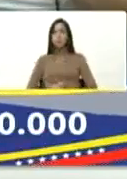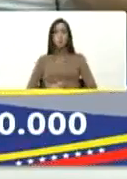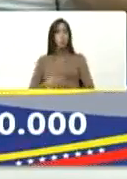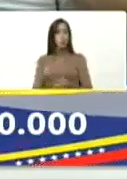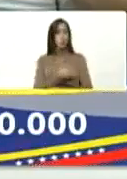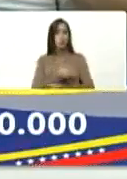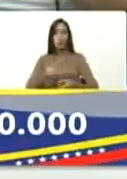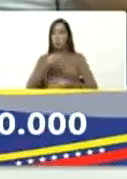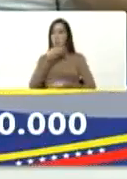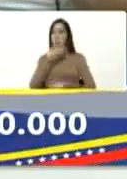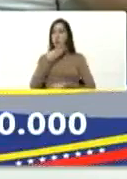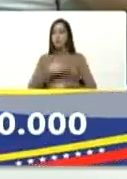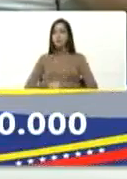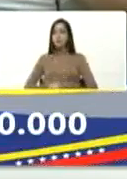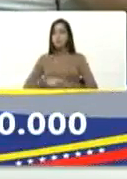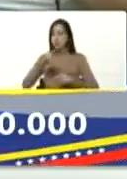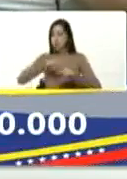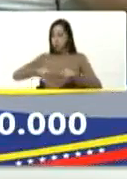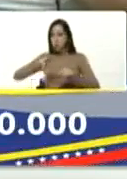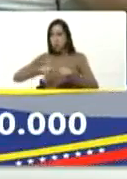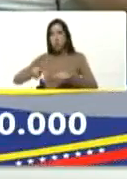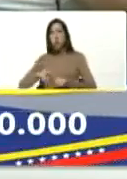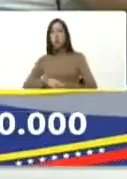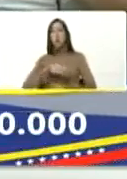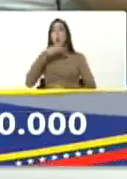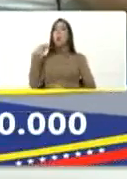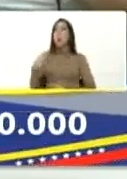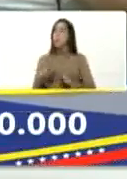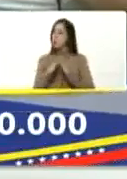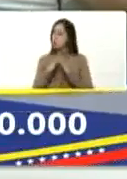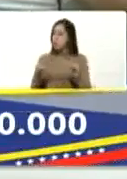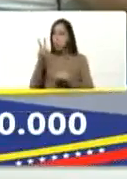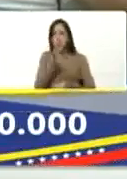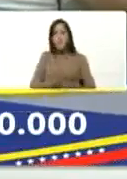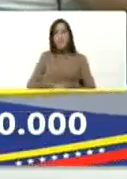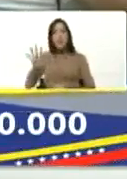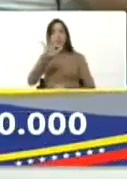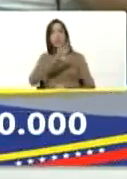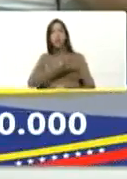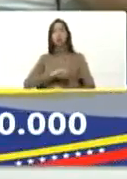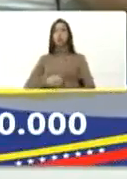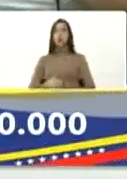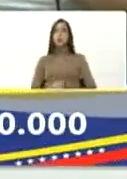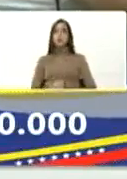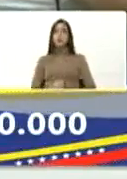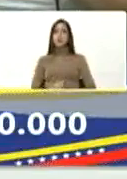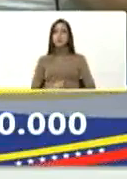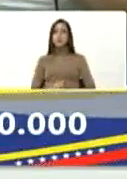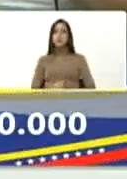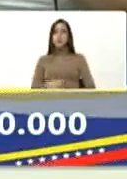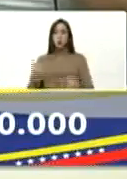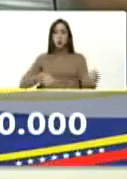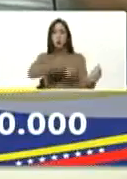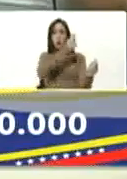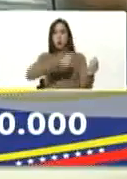bella! Niños y niñas y jóvenes de todo el país en una sola